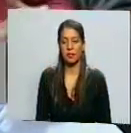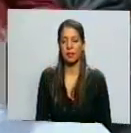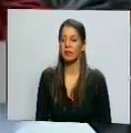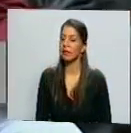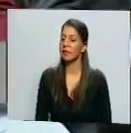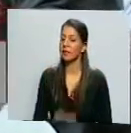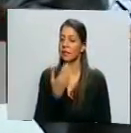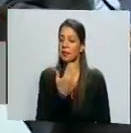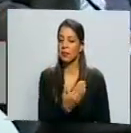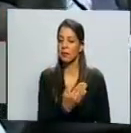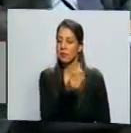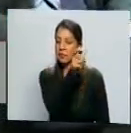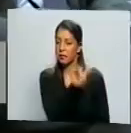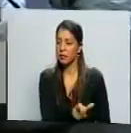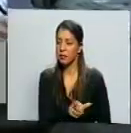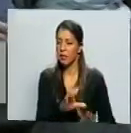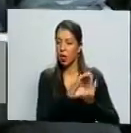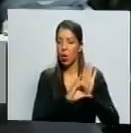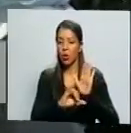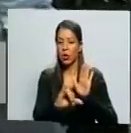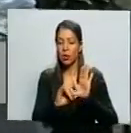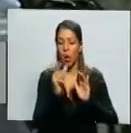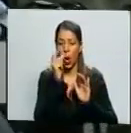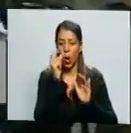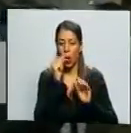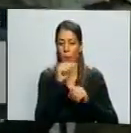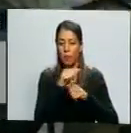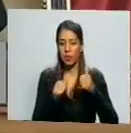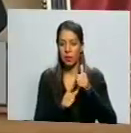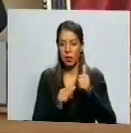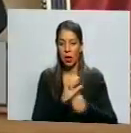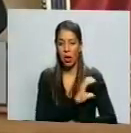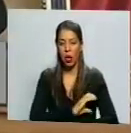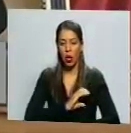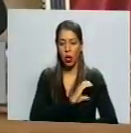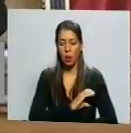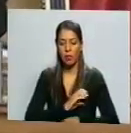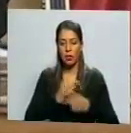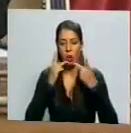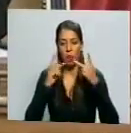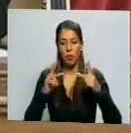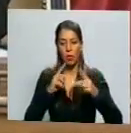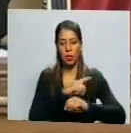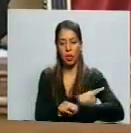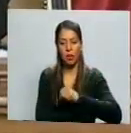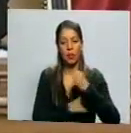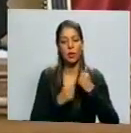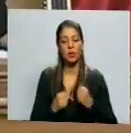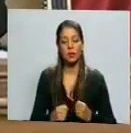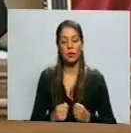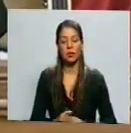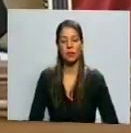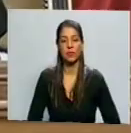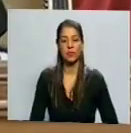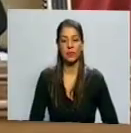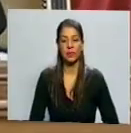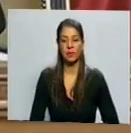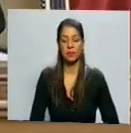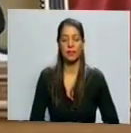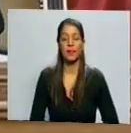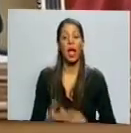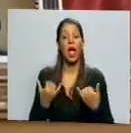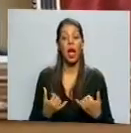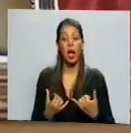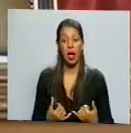Gracias al constituyente Edinson Alvarado, vicepresidente de la Comisión de Poder Público de la Asamblea Nacional Constituyente. Tiene la